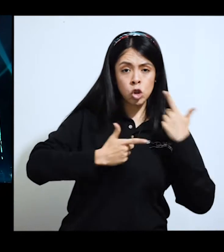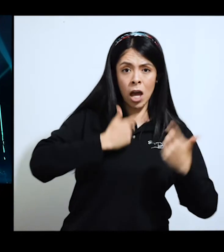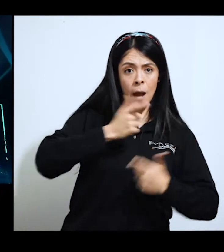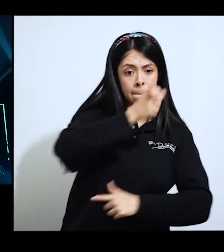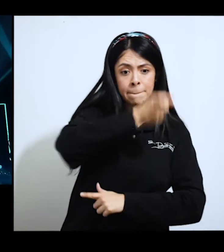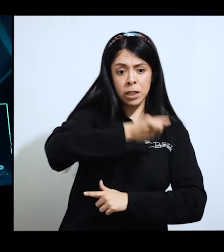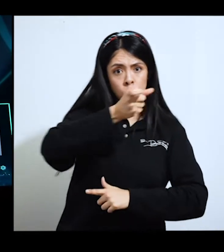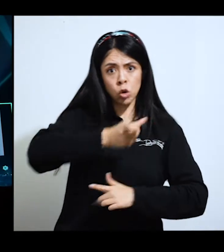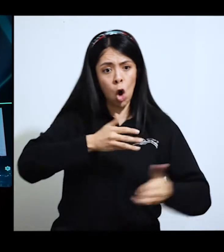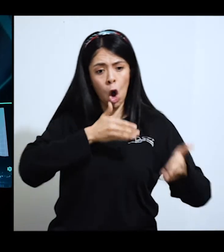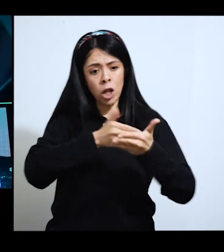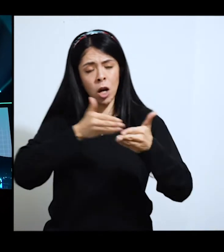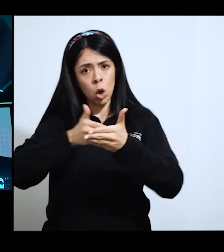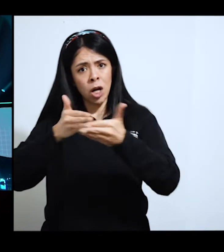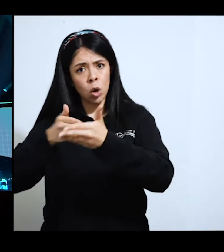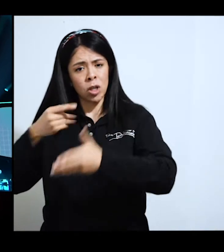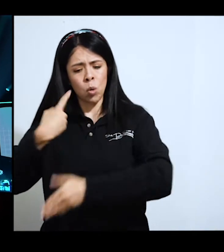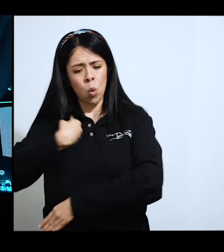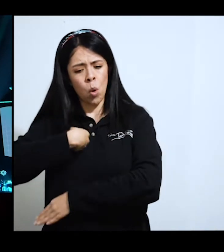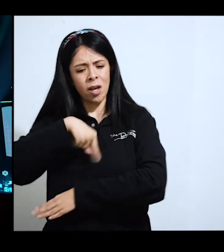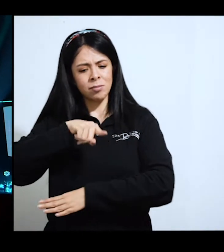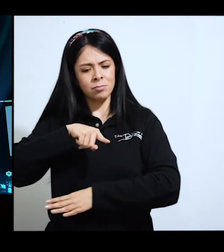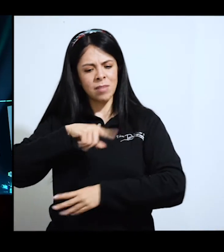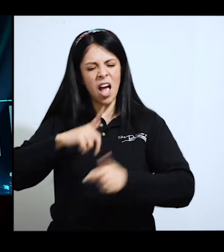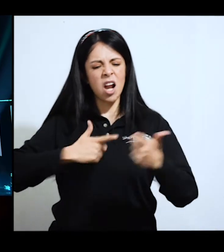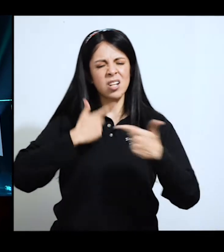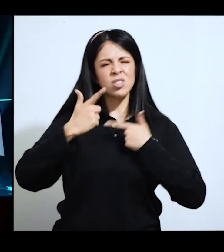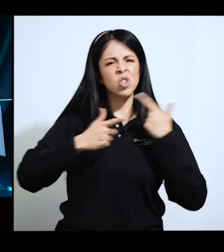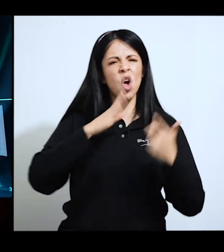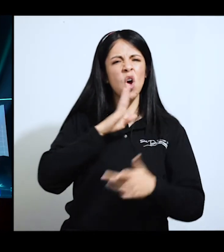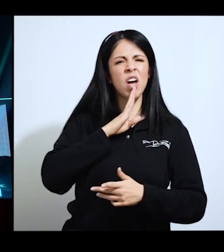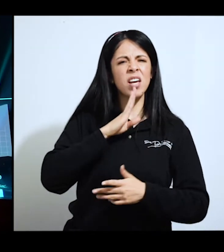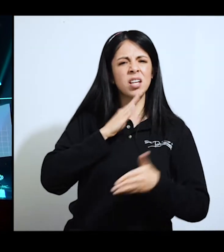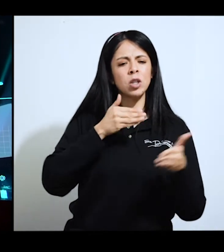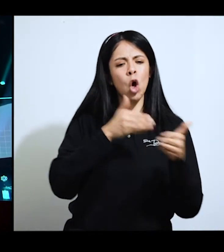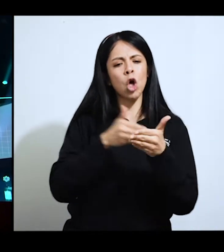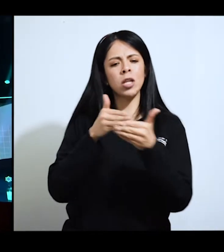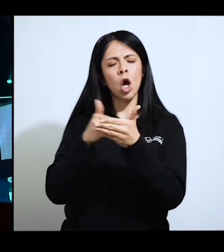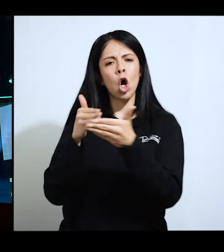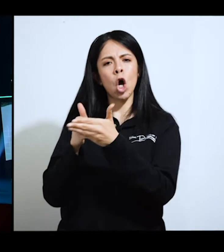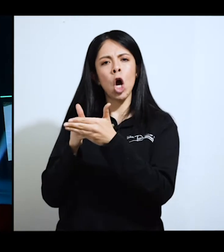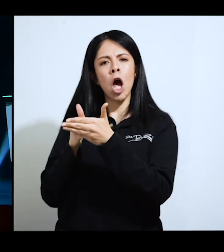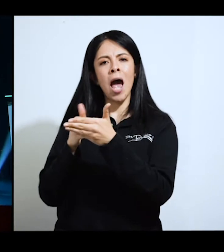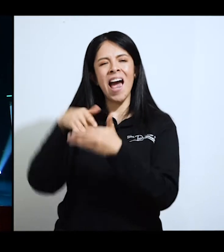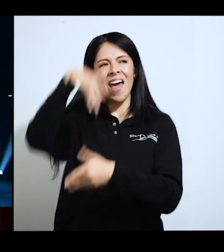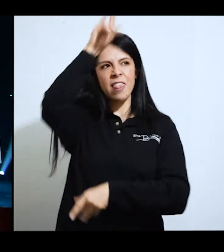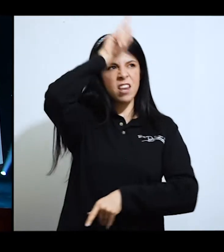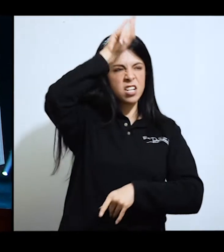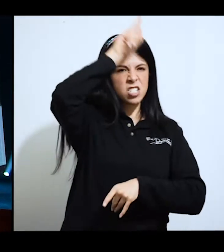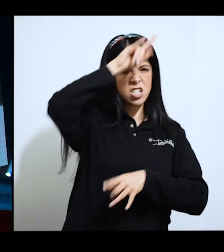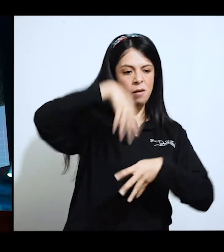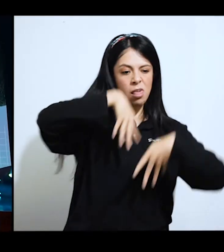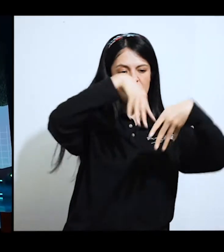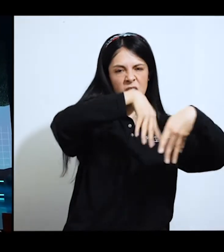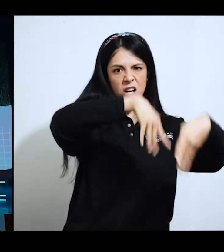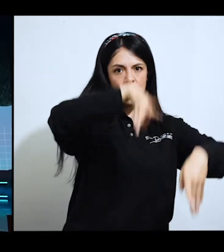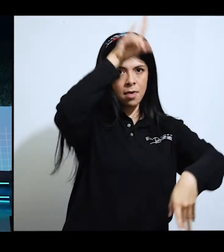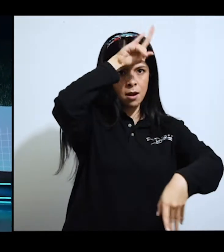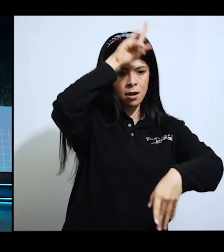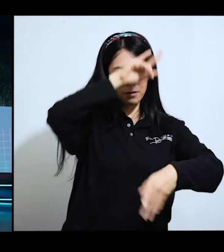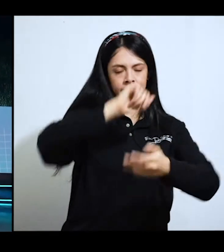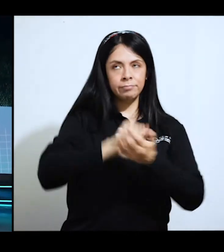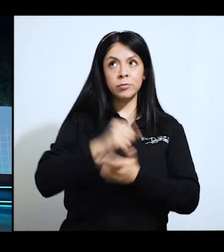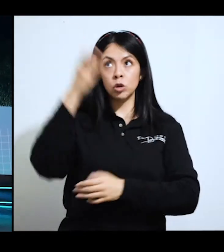recuerda que nuestra lucha no es contra carne ni sangre, no son las personas. Nuestra lucha es contra